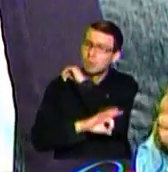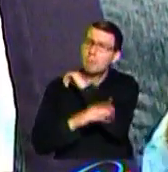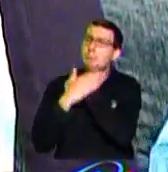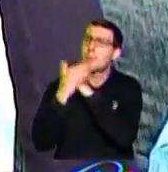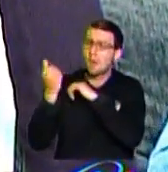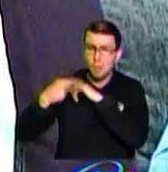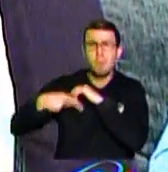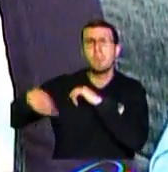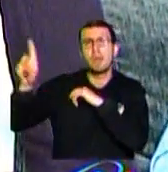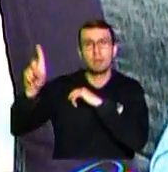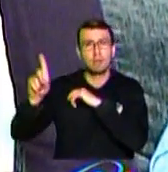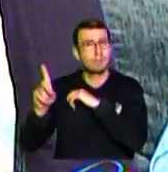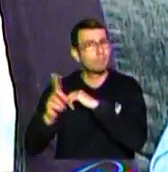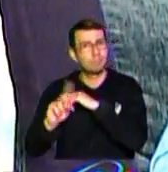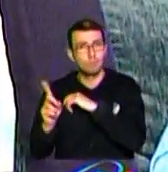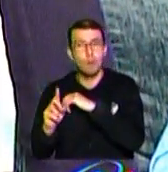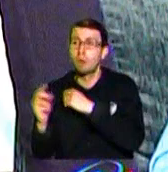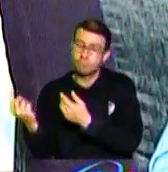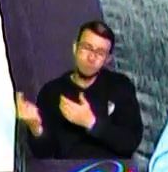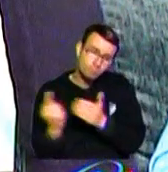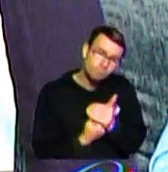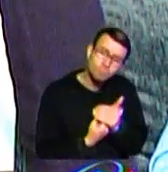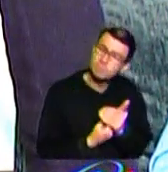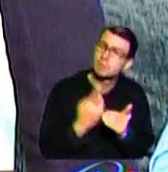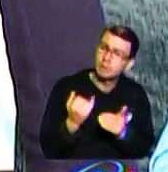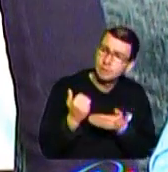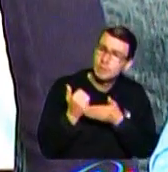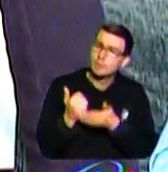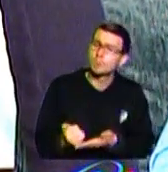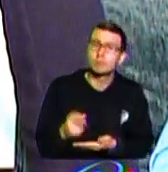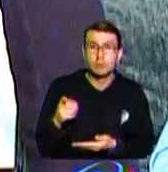el resultado de esta citología